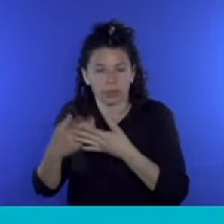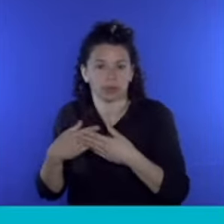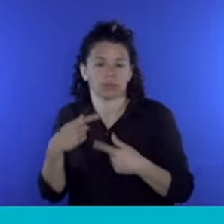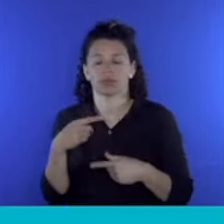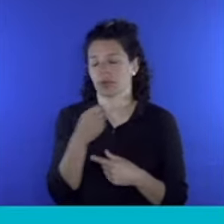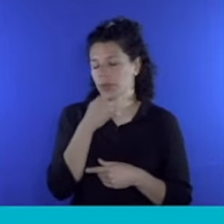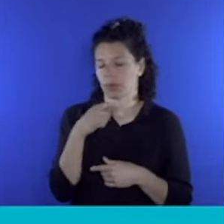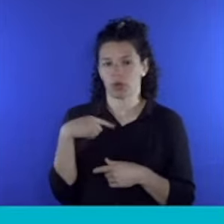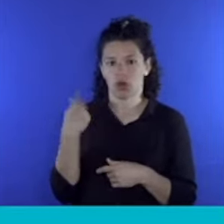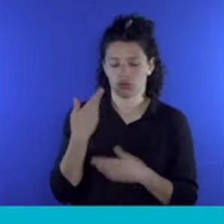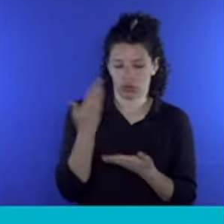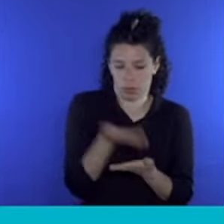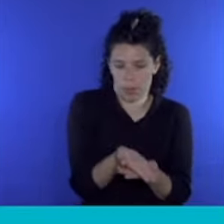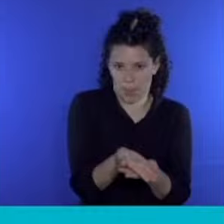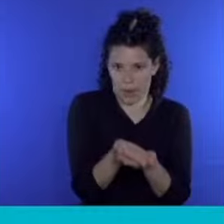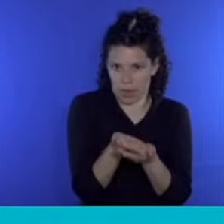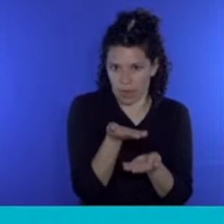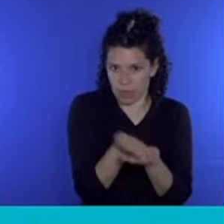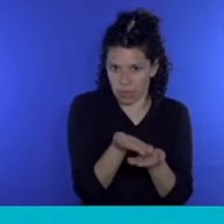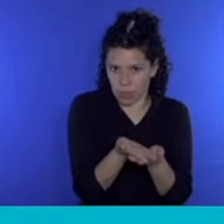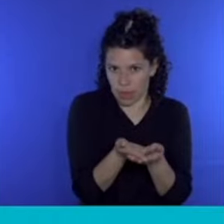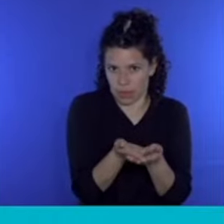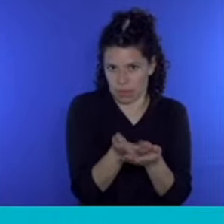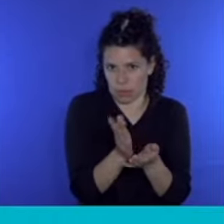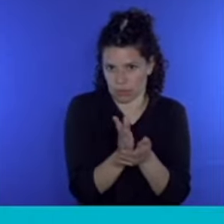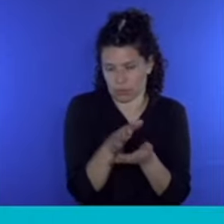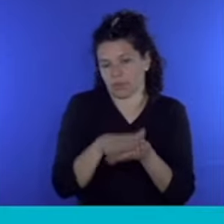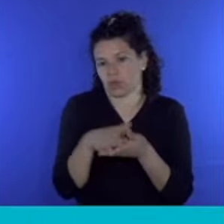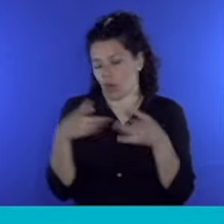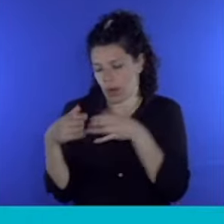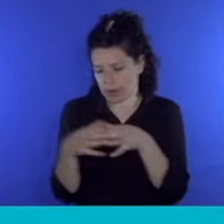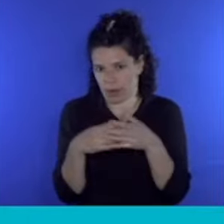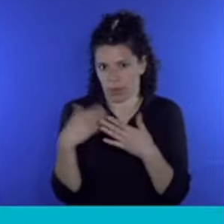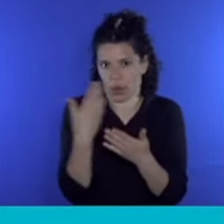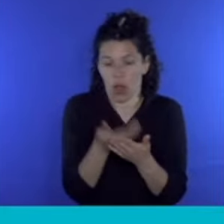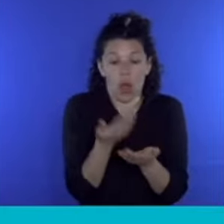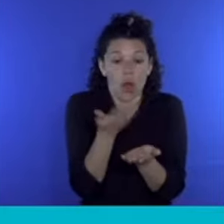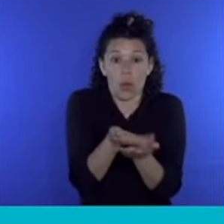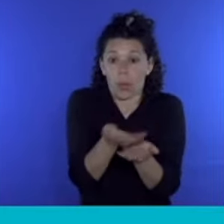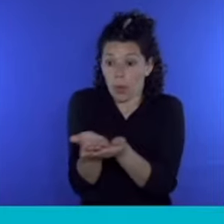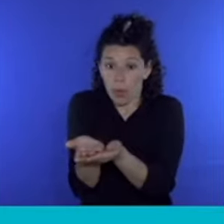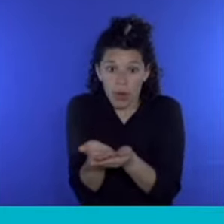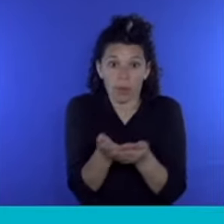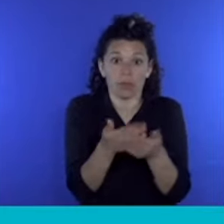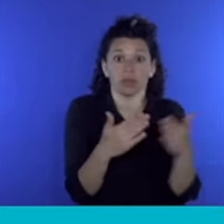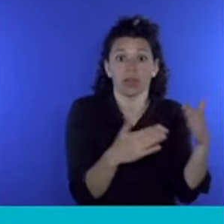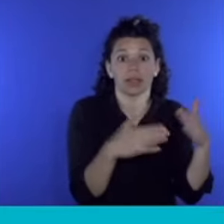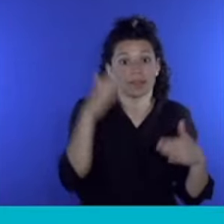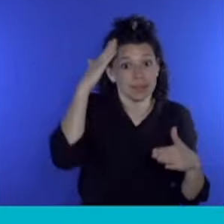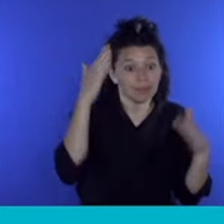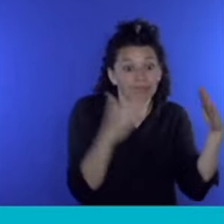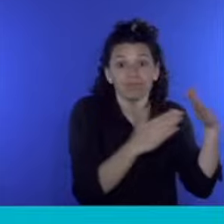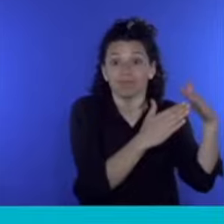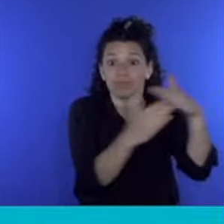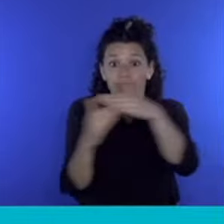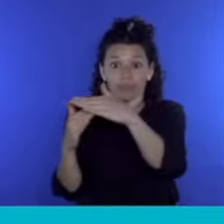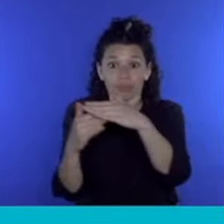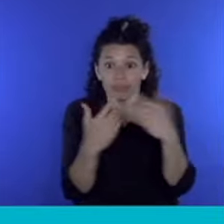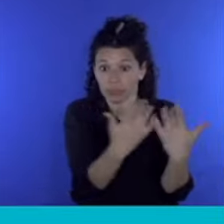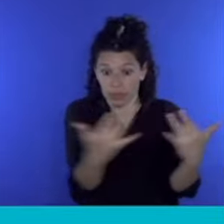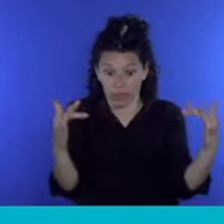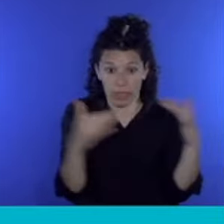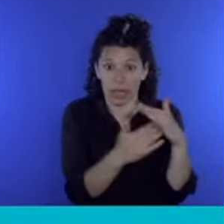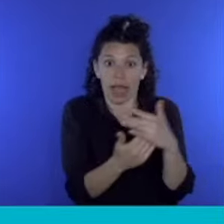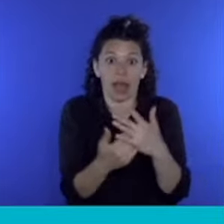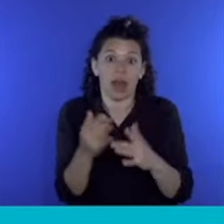pedido en cuanto a su tratamiento. Se lo proponemos a las autoridades de la Cámara y si no, nos